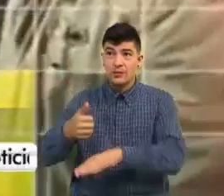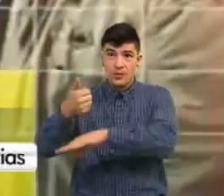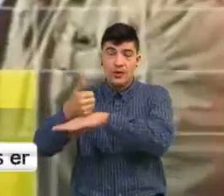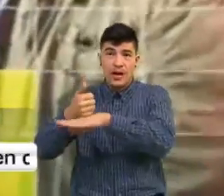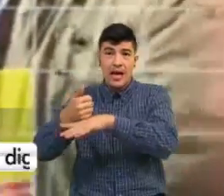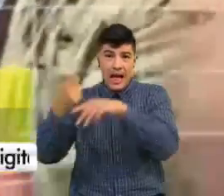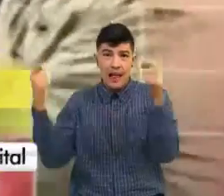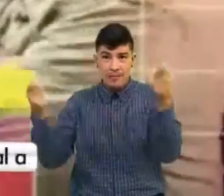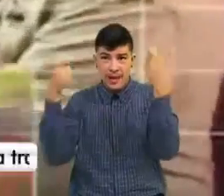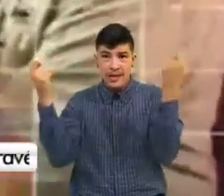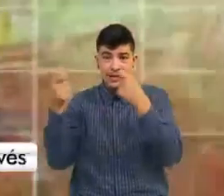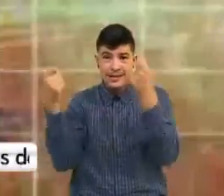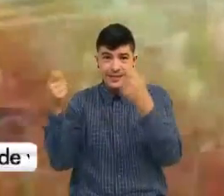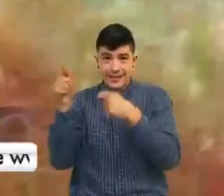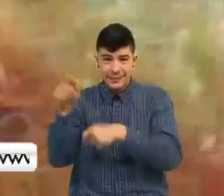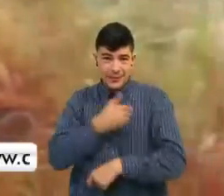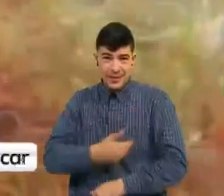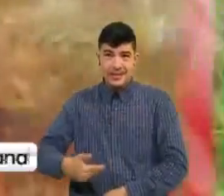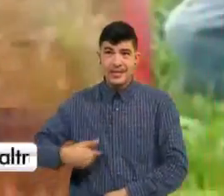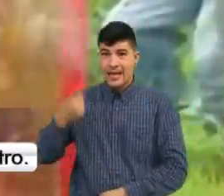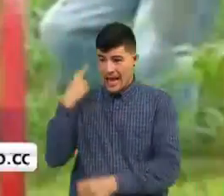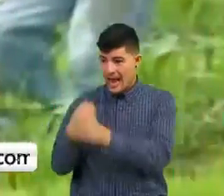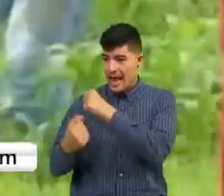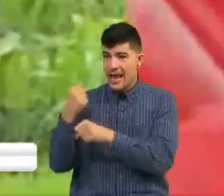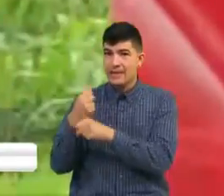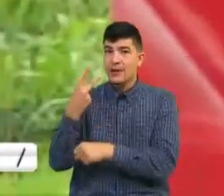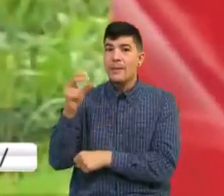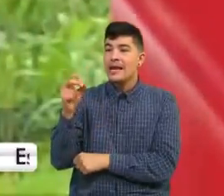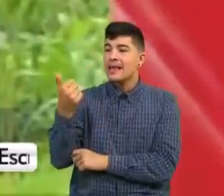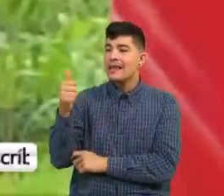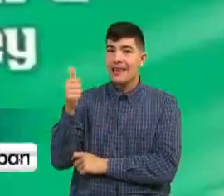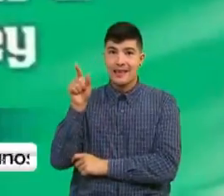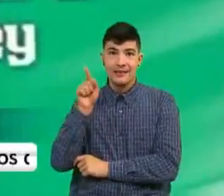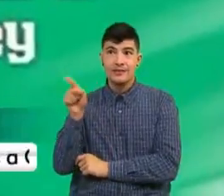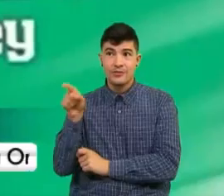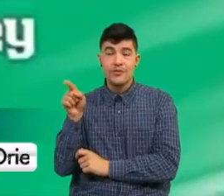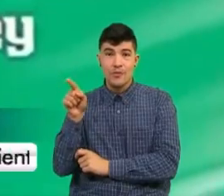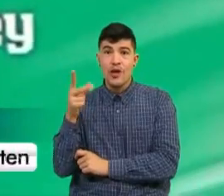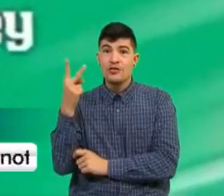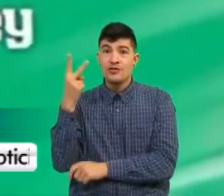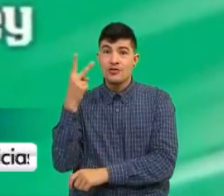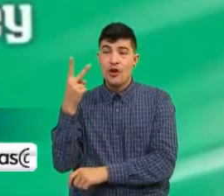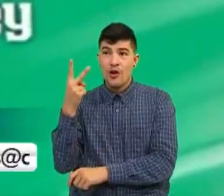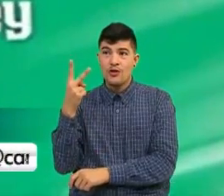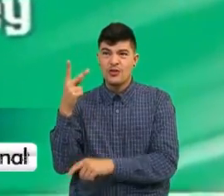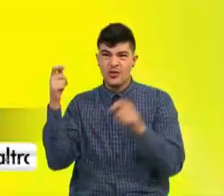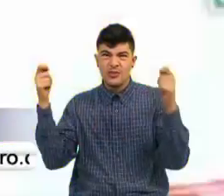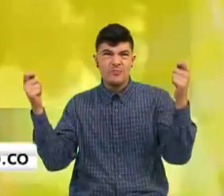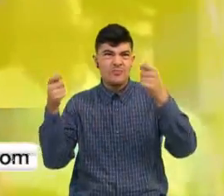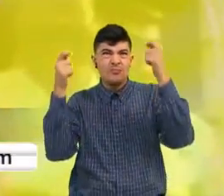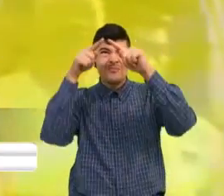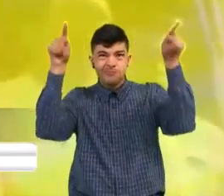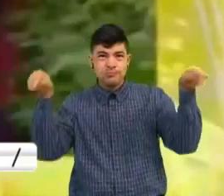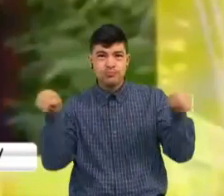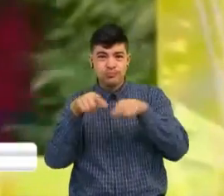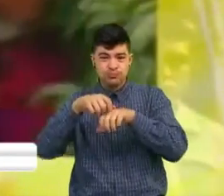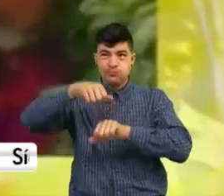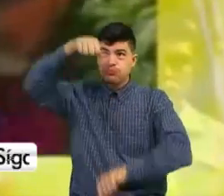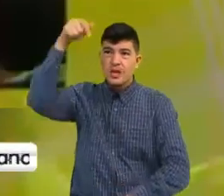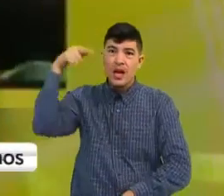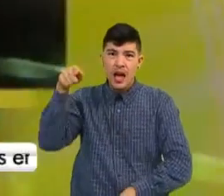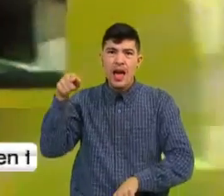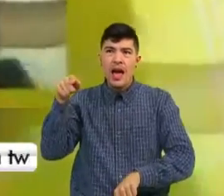campaña presidencial de Juan Manuel Santos en el año 2010, donde aseguró que más de 2 millones de afiches con la publicidad Santos